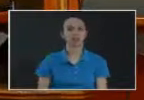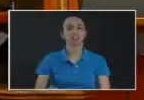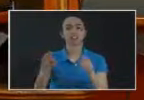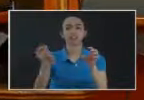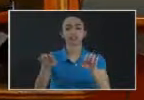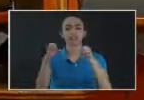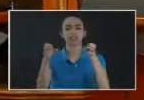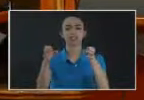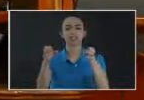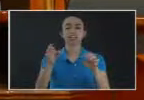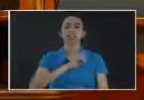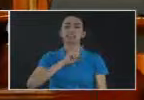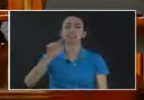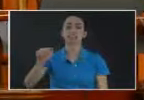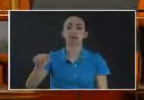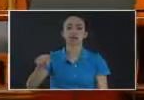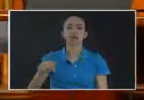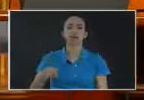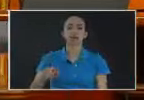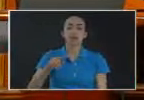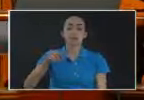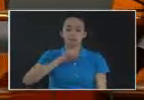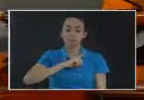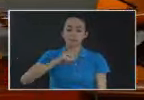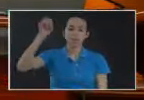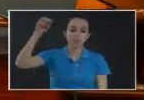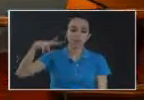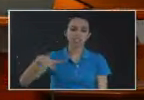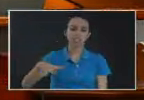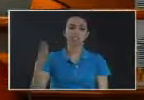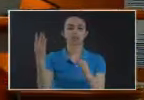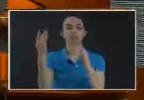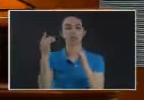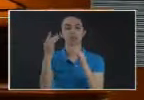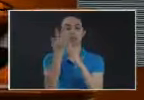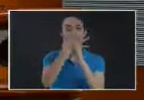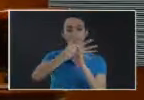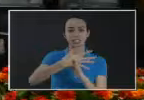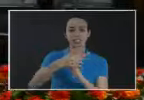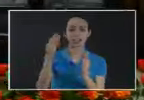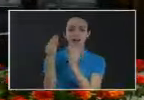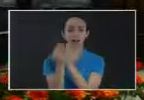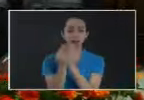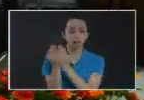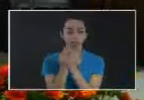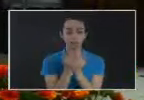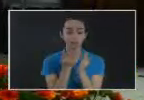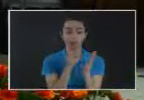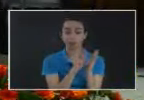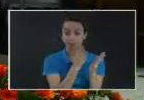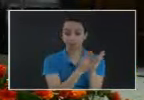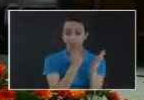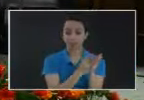Entonces, estamos siendo bendecidos con la palabra. Estamos viviendo